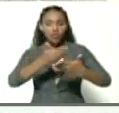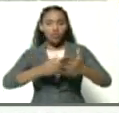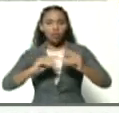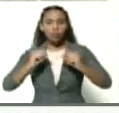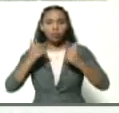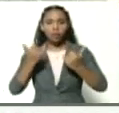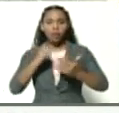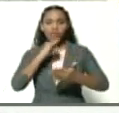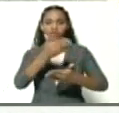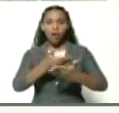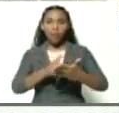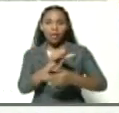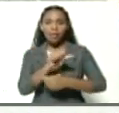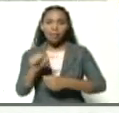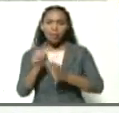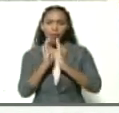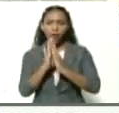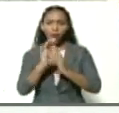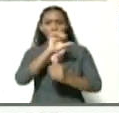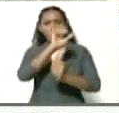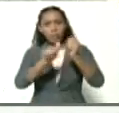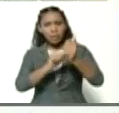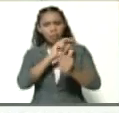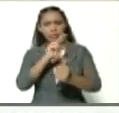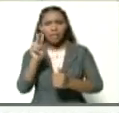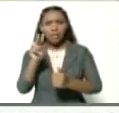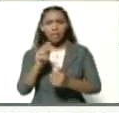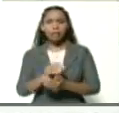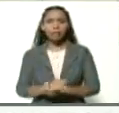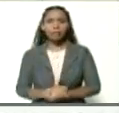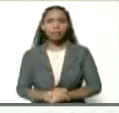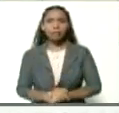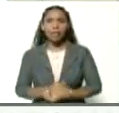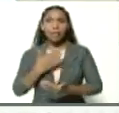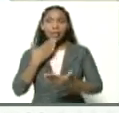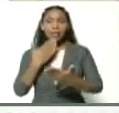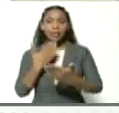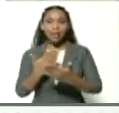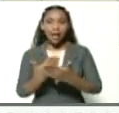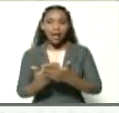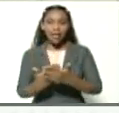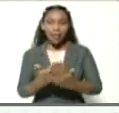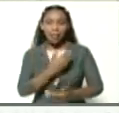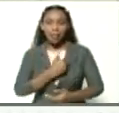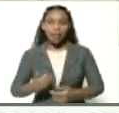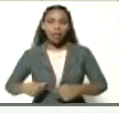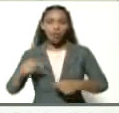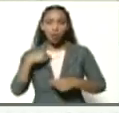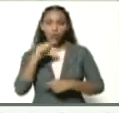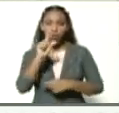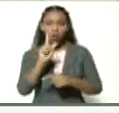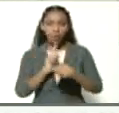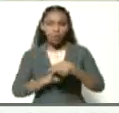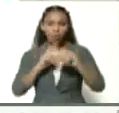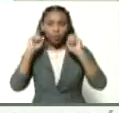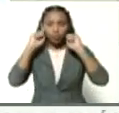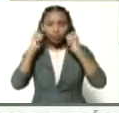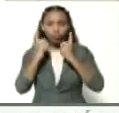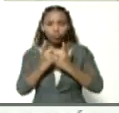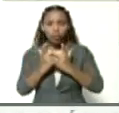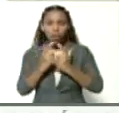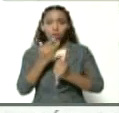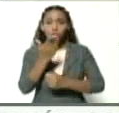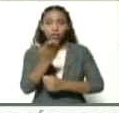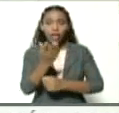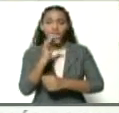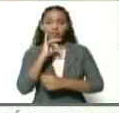el reporte de la semana. Por favor, vicepresidenta. Gracias, presidente. Me voy a retirar la mascarilla unos minutos. Tal como usted